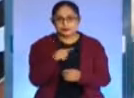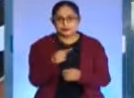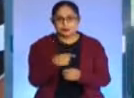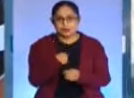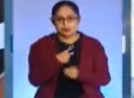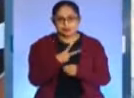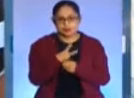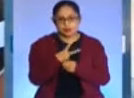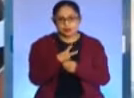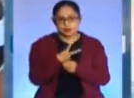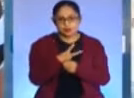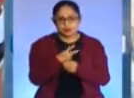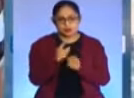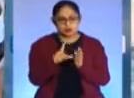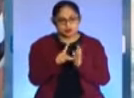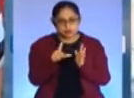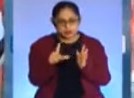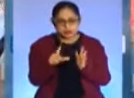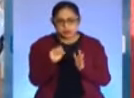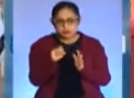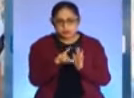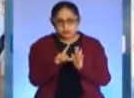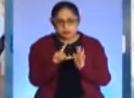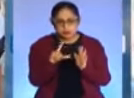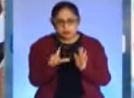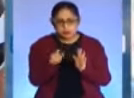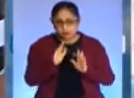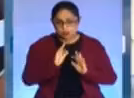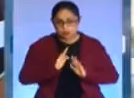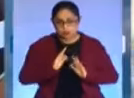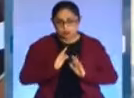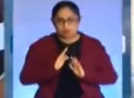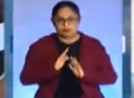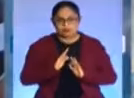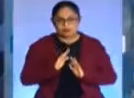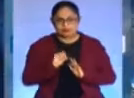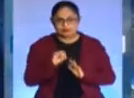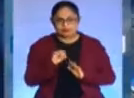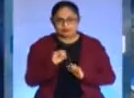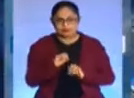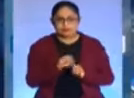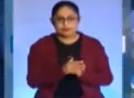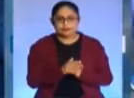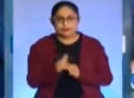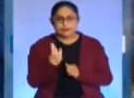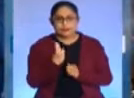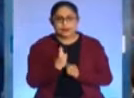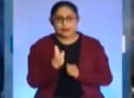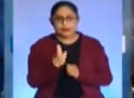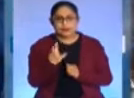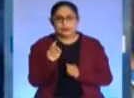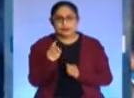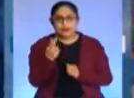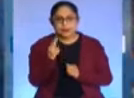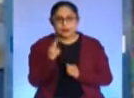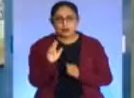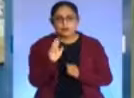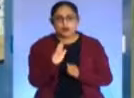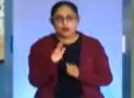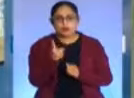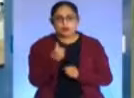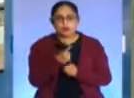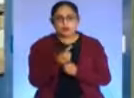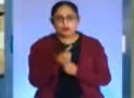segunda dosis? ¿Ya completó entonces su esposa? Sí, ya. ¿Ya está tranquilo? Sí. Este martes 30 de noviembre y miércoles 1